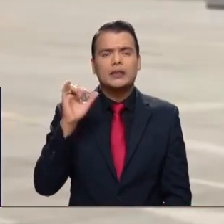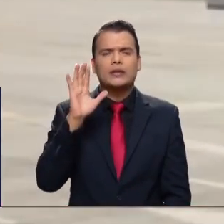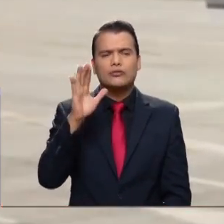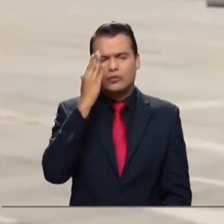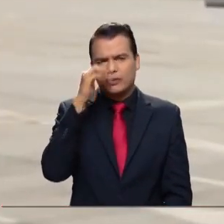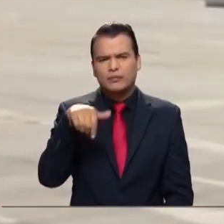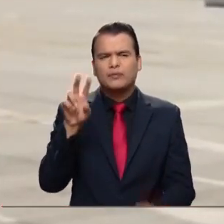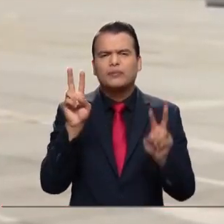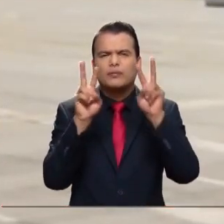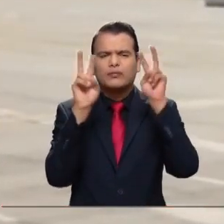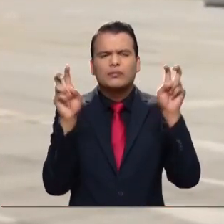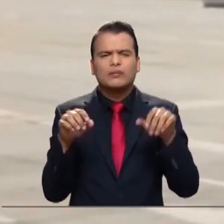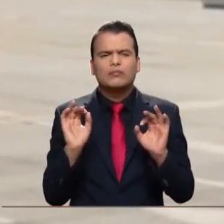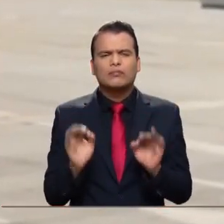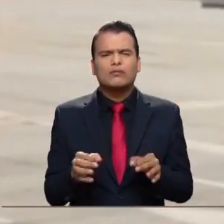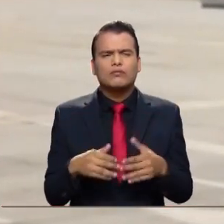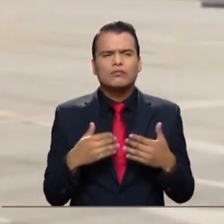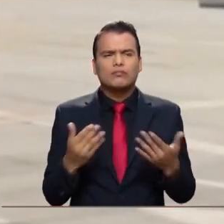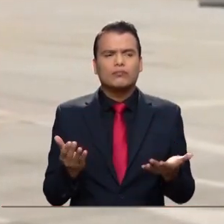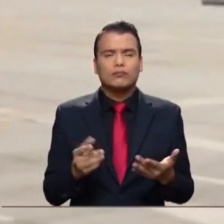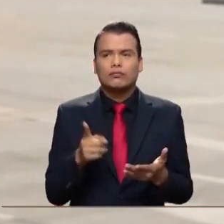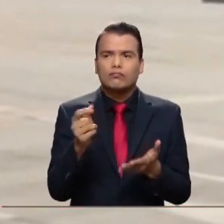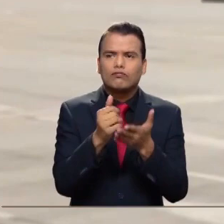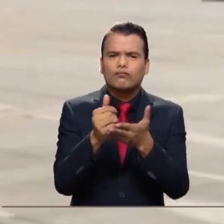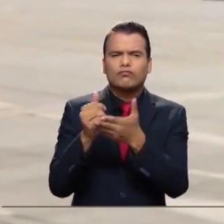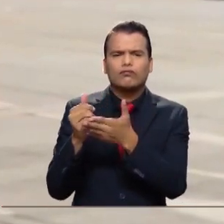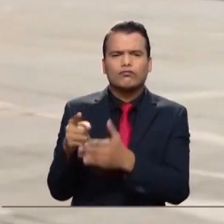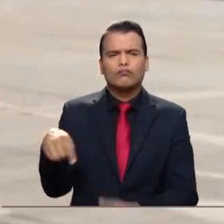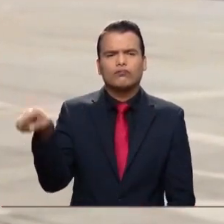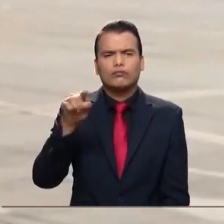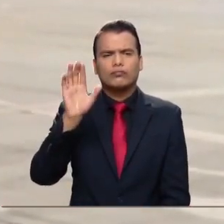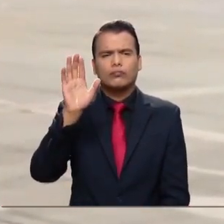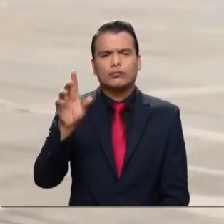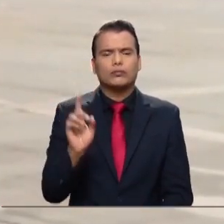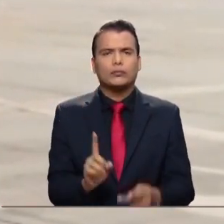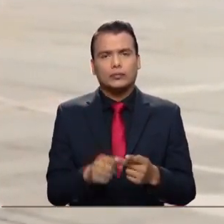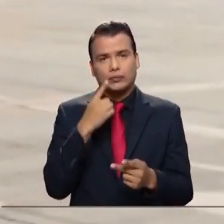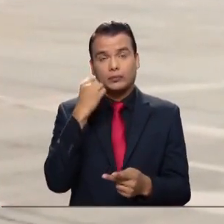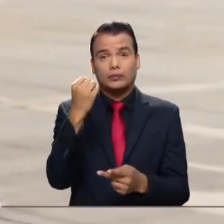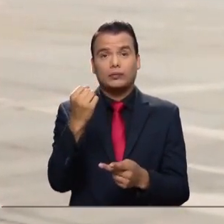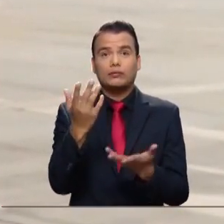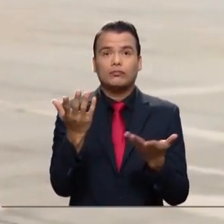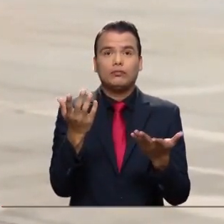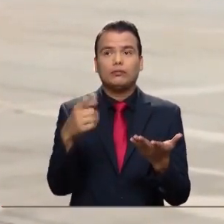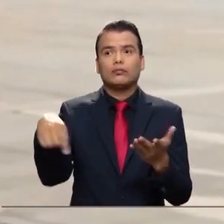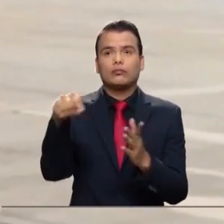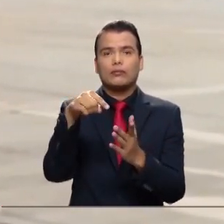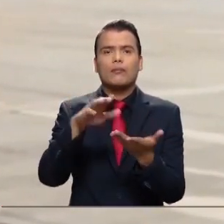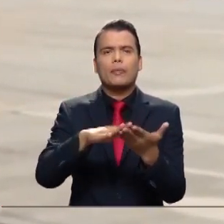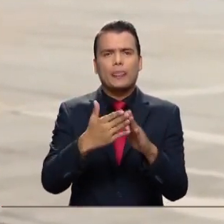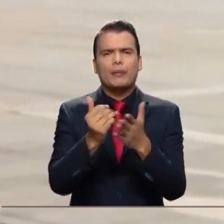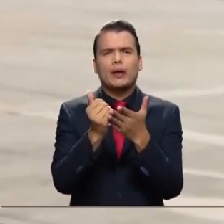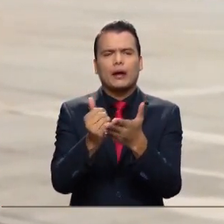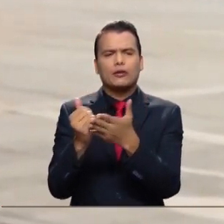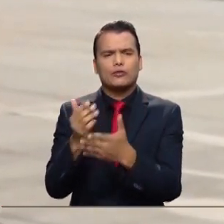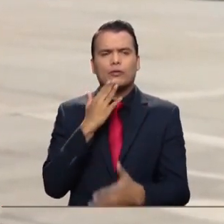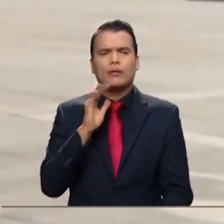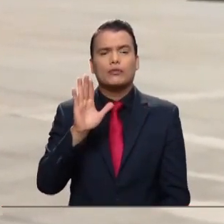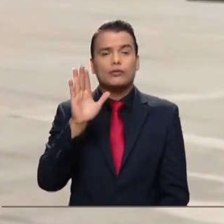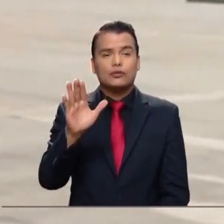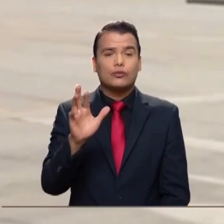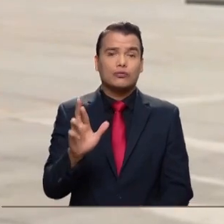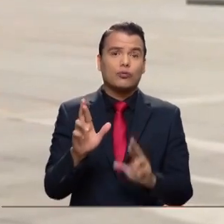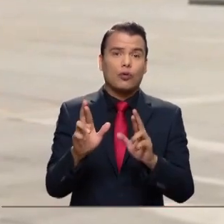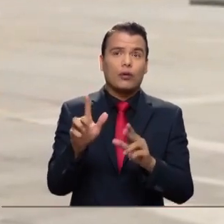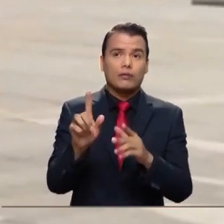esos temas está el tema de los alivios humanitarios, crear un ambiente de paz. Entonces, esperemos que esa situación